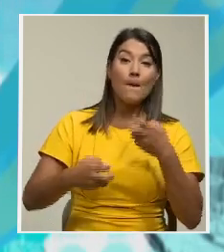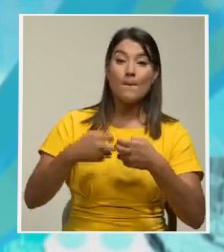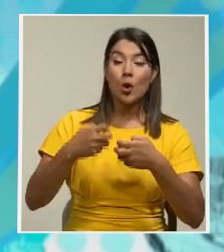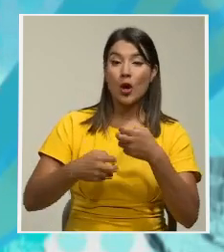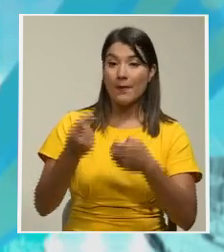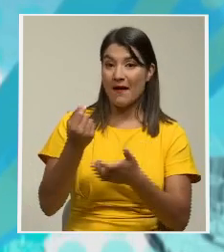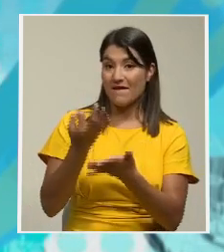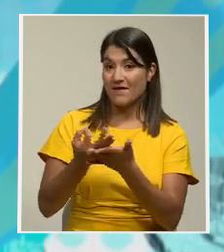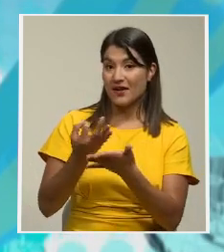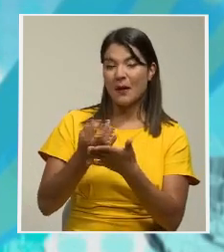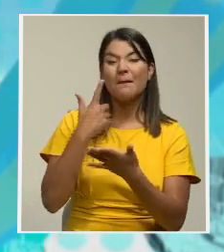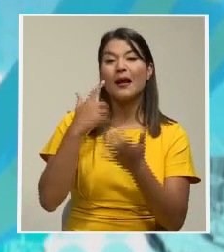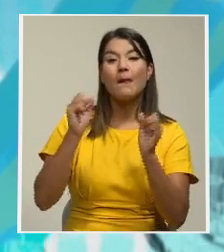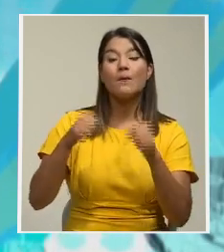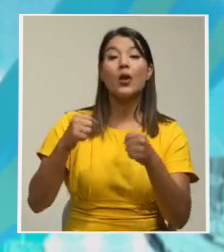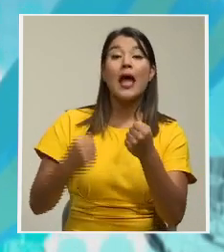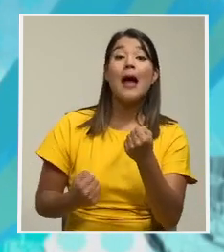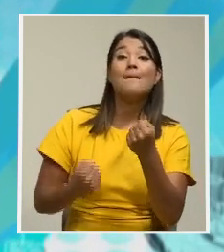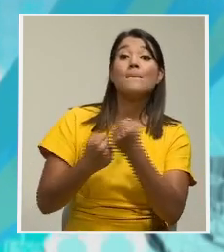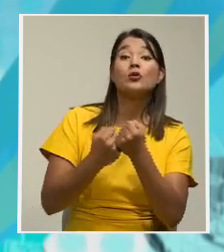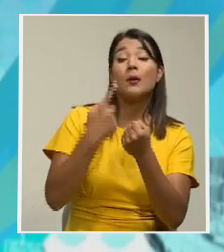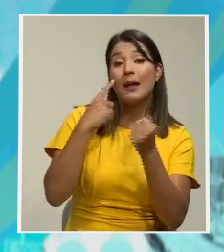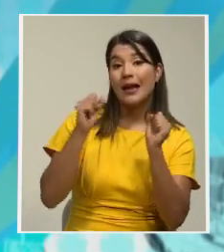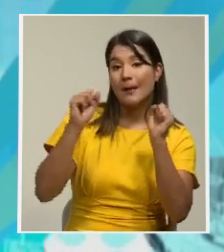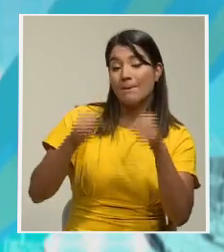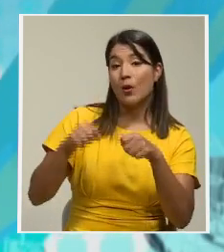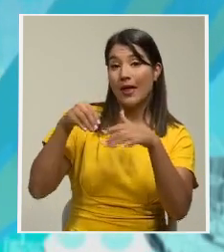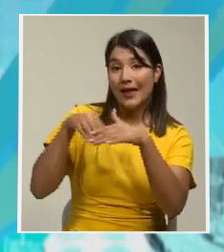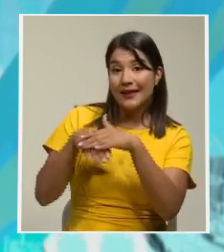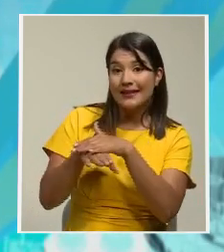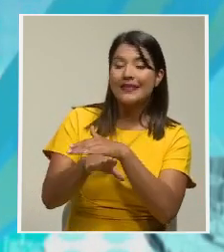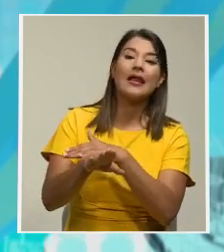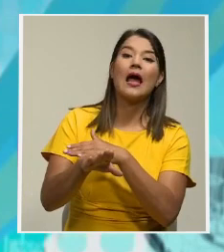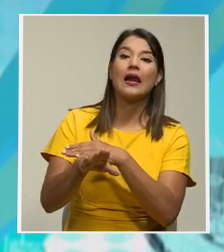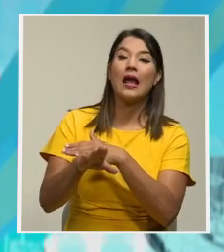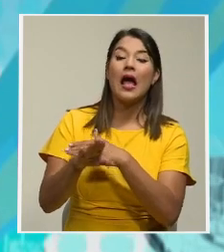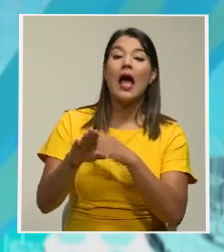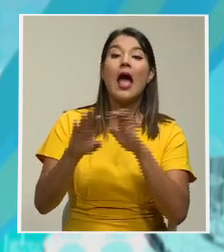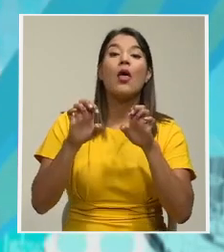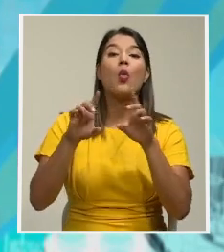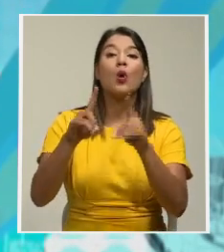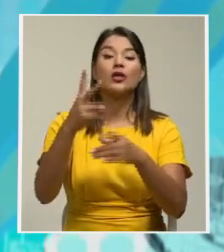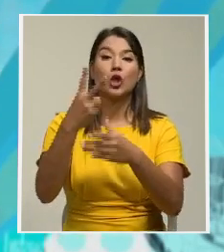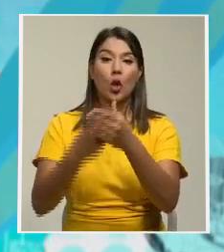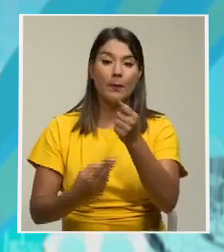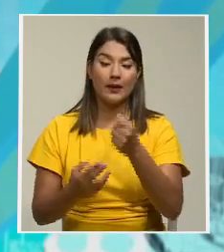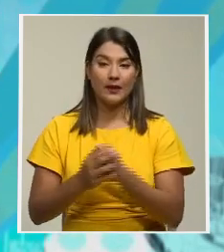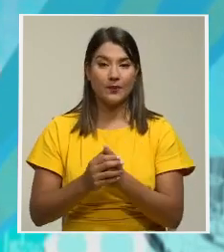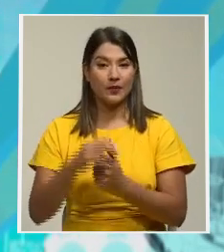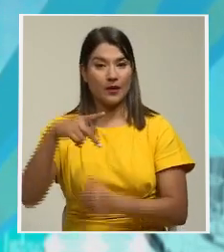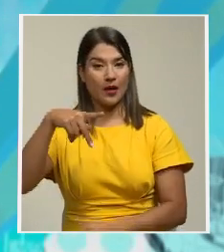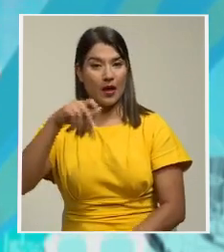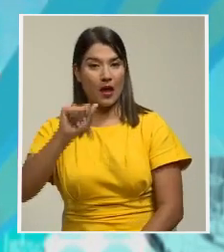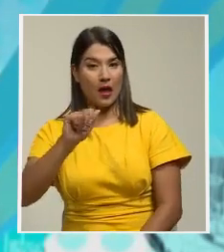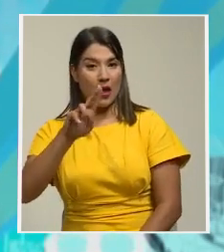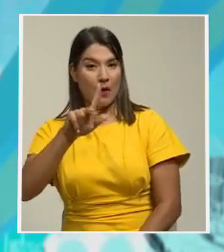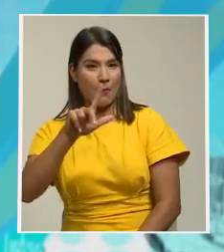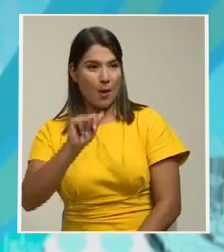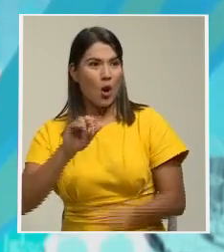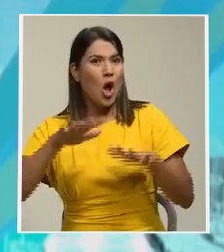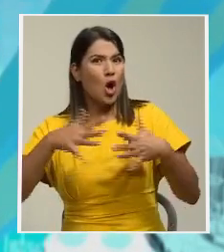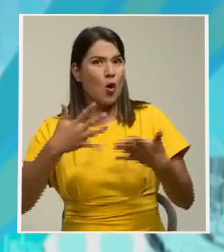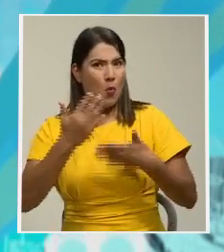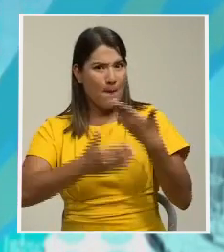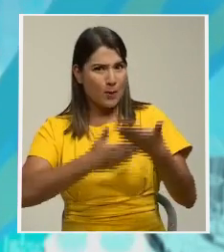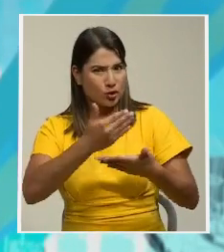poder apoyarlos a entrar a esta educación combinada. Doña Paula, ¿cuál es el proceso precisamente para